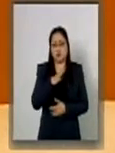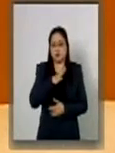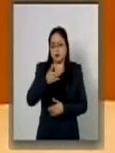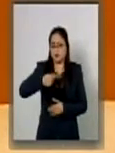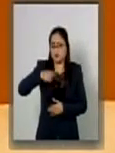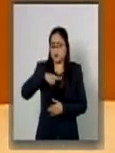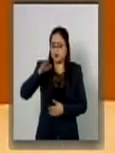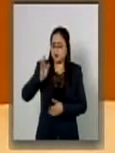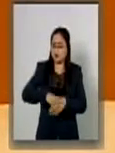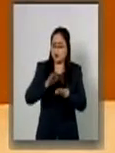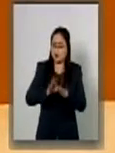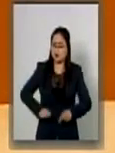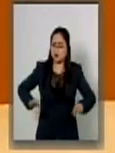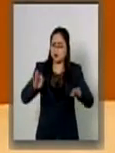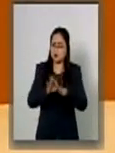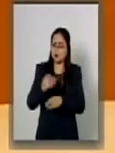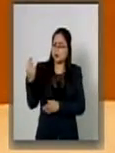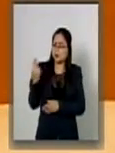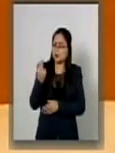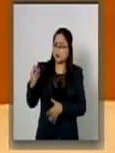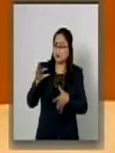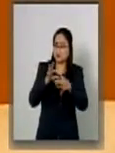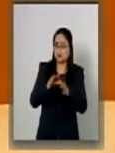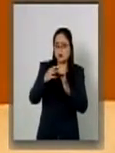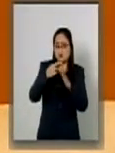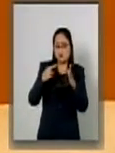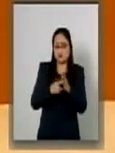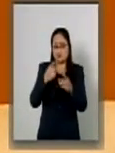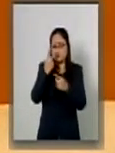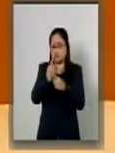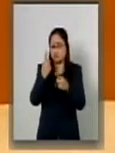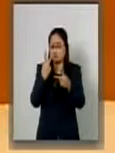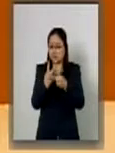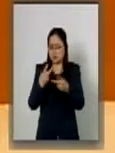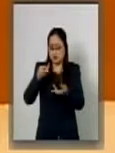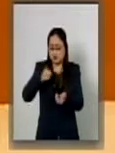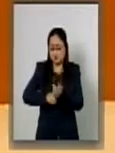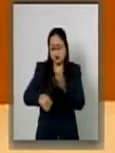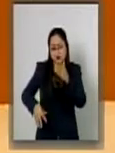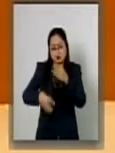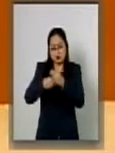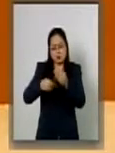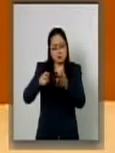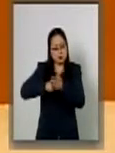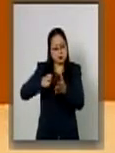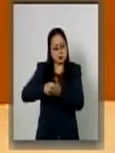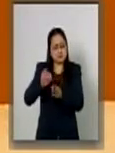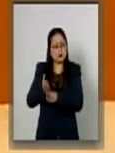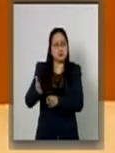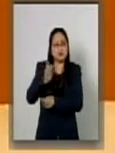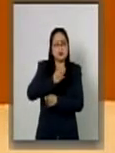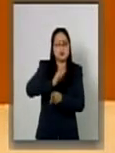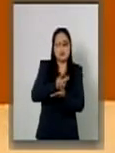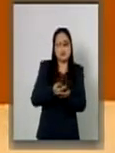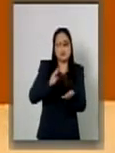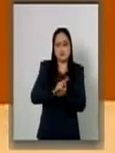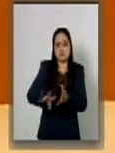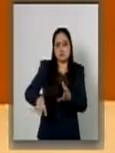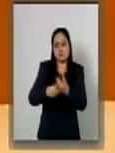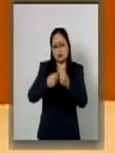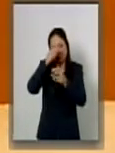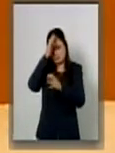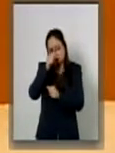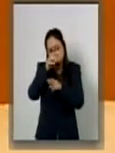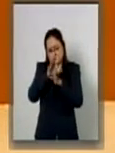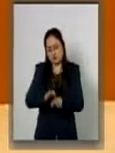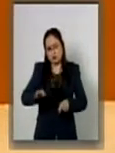tratamiento prioritario al primer y segundo protocolo modificatorio del protocolo adicional al Acuerdo